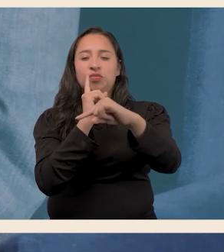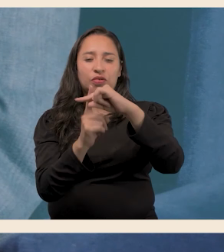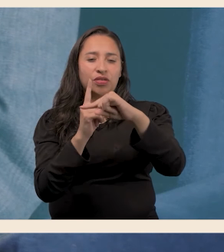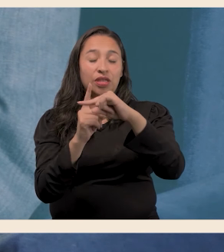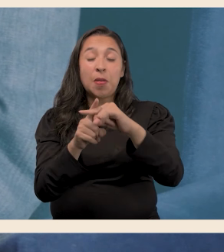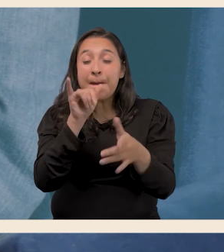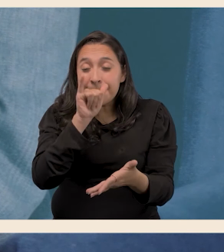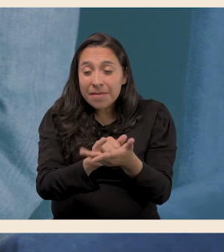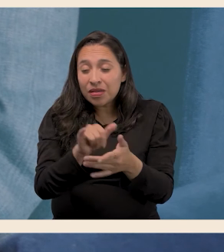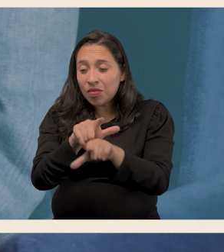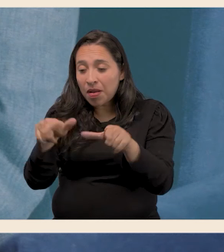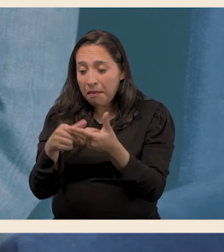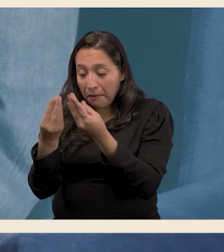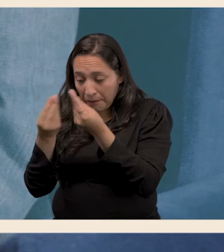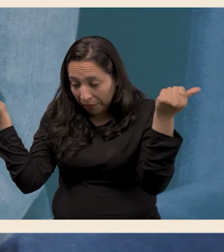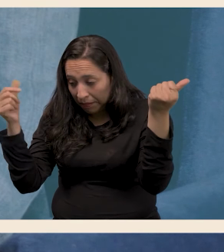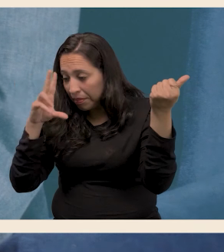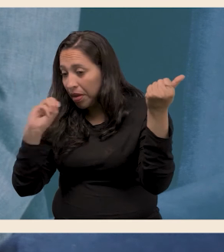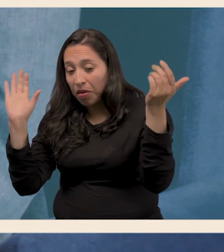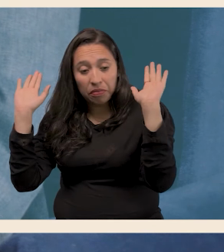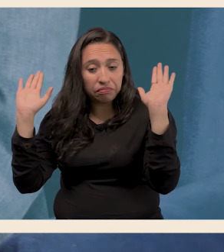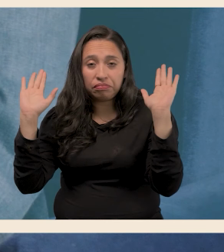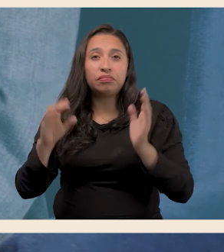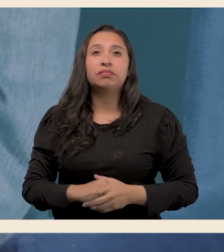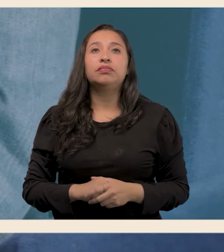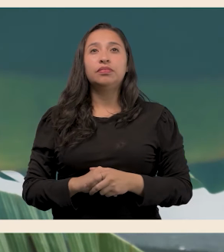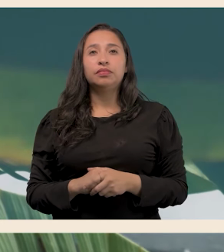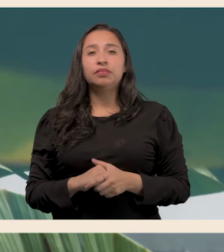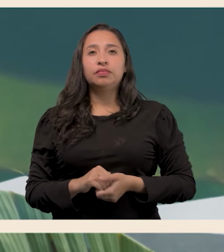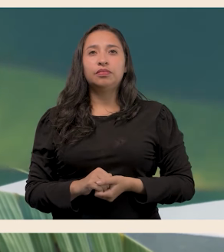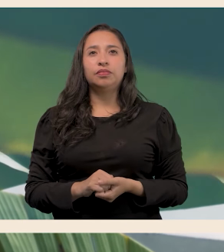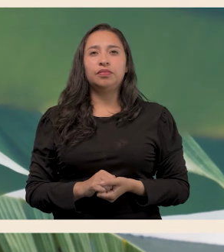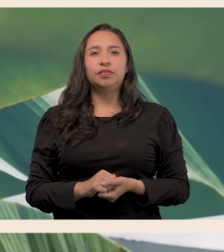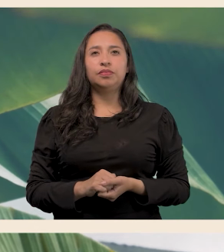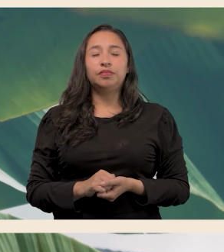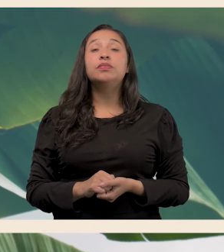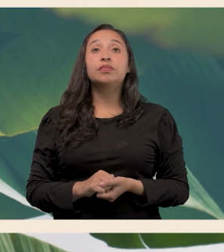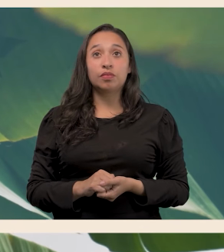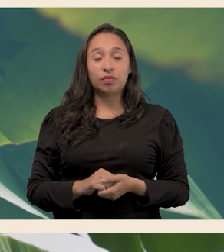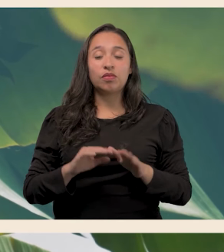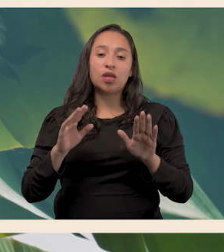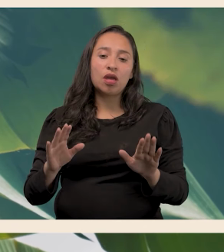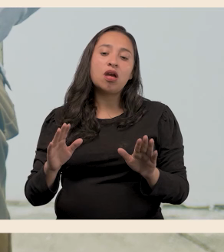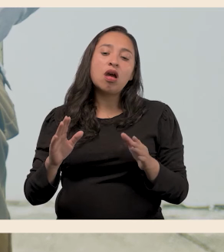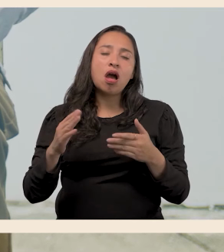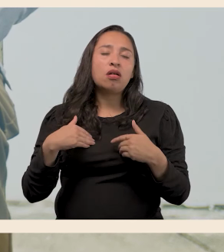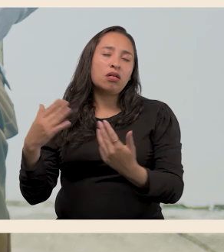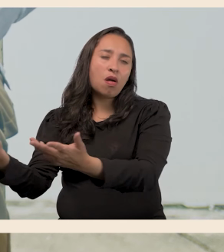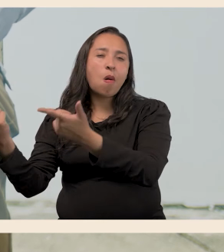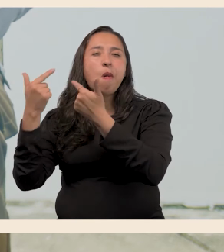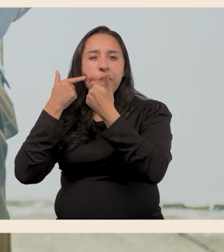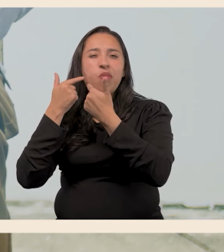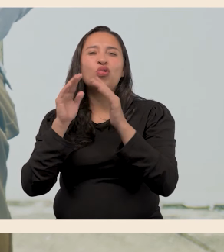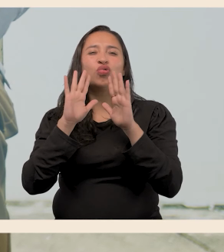de Luis Francisco. escuchábamos de la guerrilla,